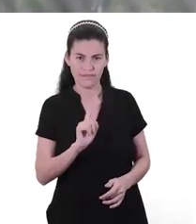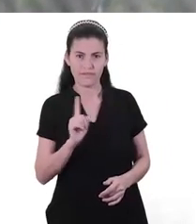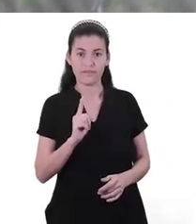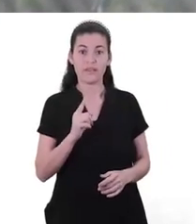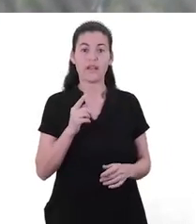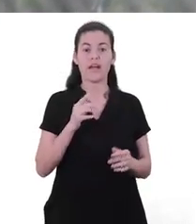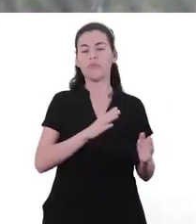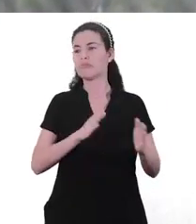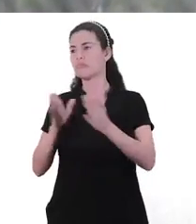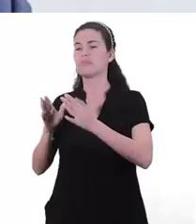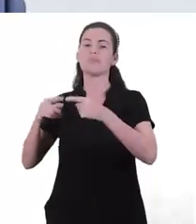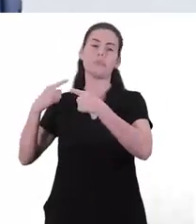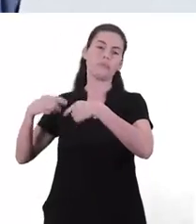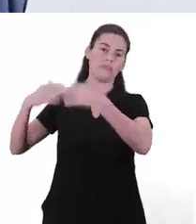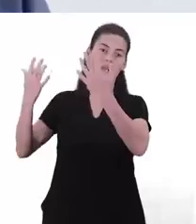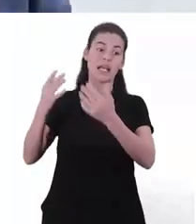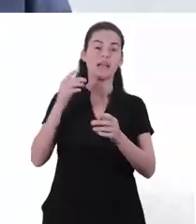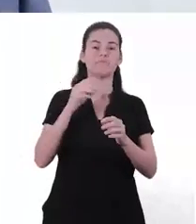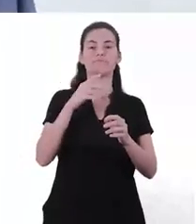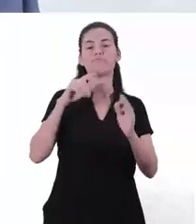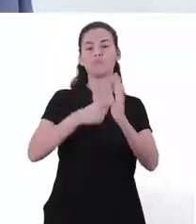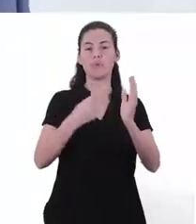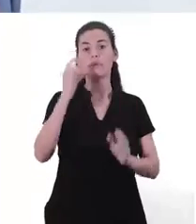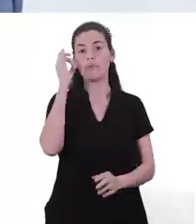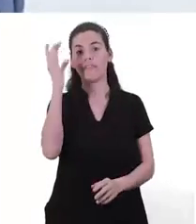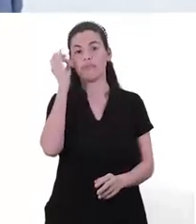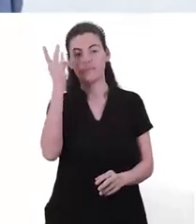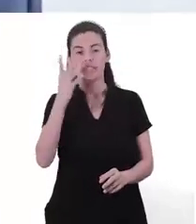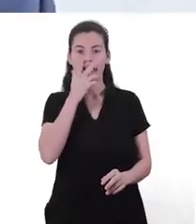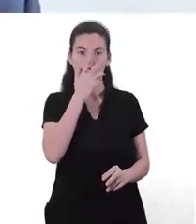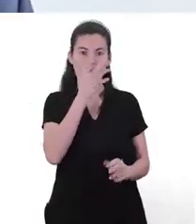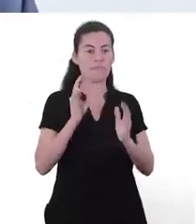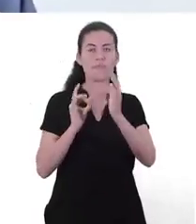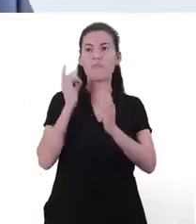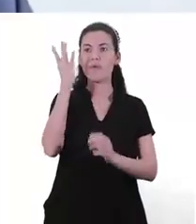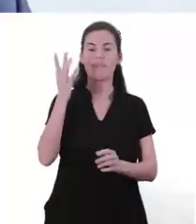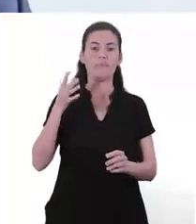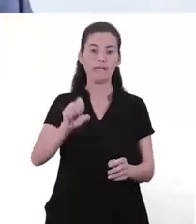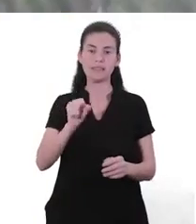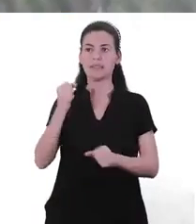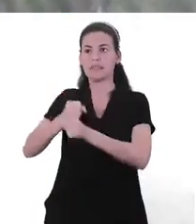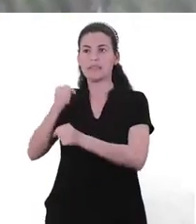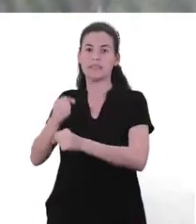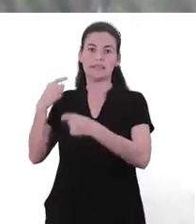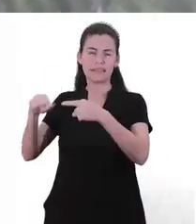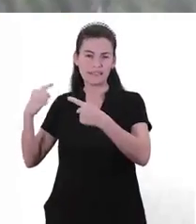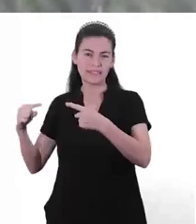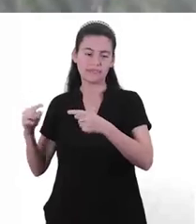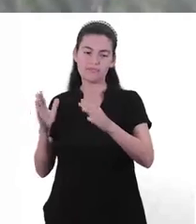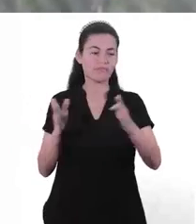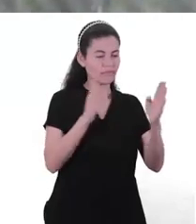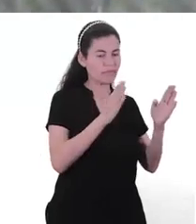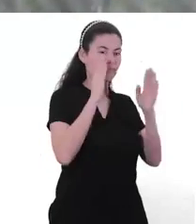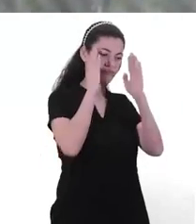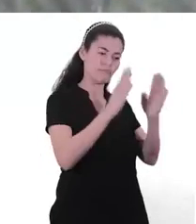por otra rama. O sea, tiene que ser profesional, claro, ese es el término. Tal cual. Hay que ser profesional en algo. Tal cual. Y no se le da como al arte esa, porque el